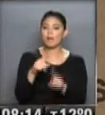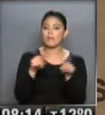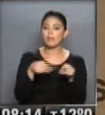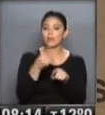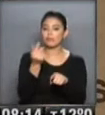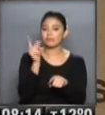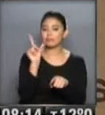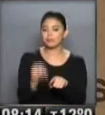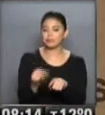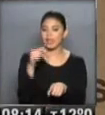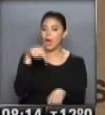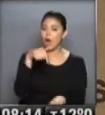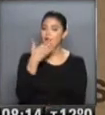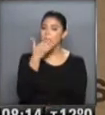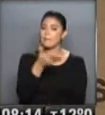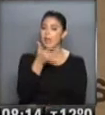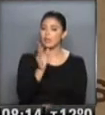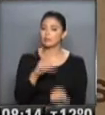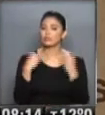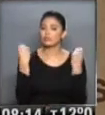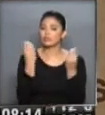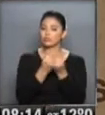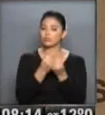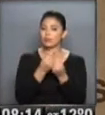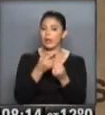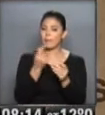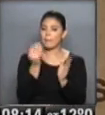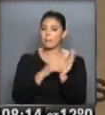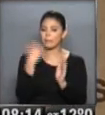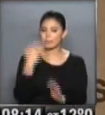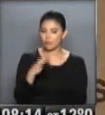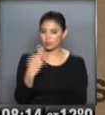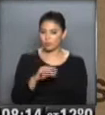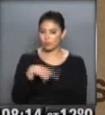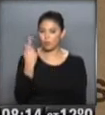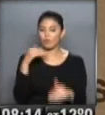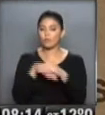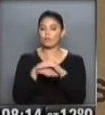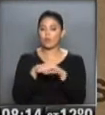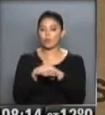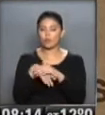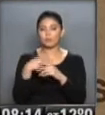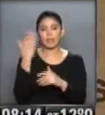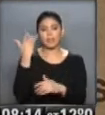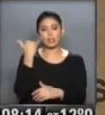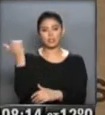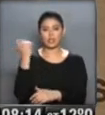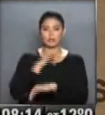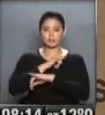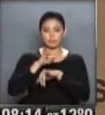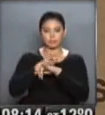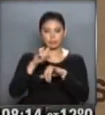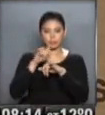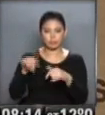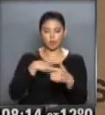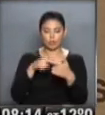basura y ahora demandan el total del precio original. El otro fondo es el de Paul Singer. De Paul Singer hemos hablado mucho porque es el